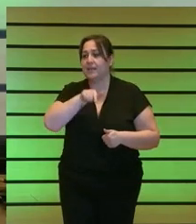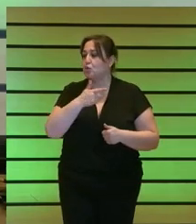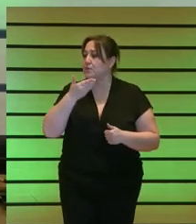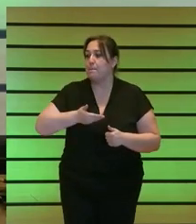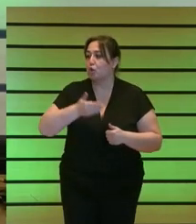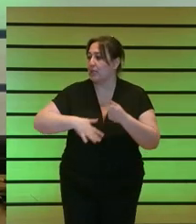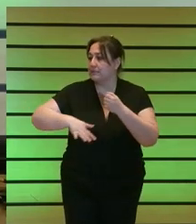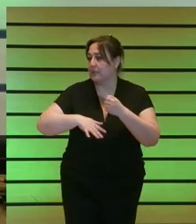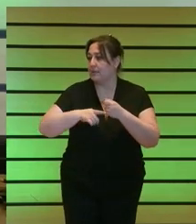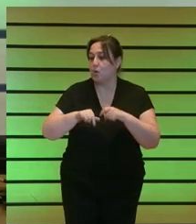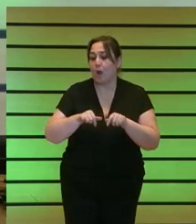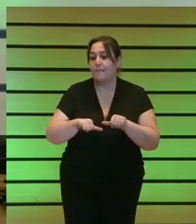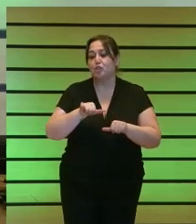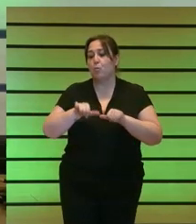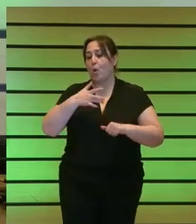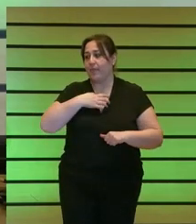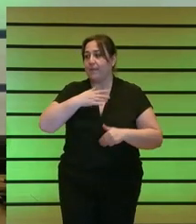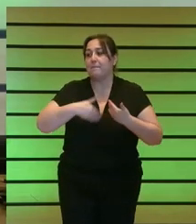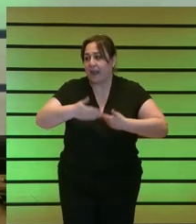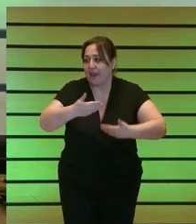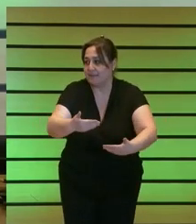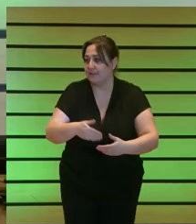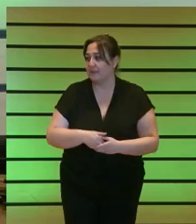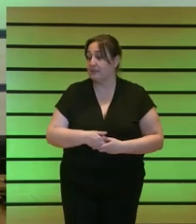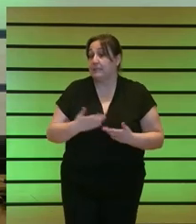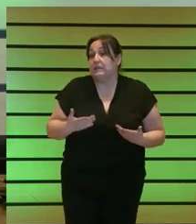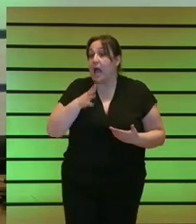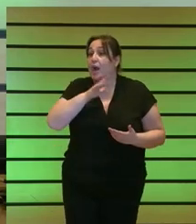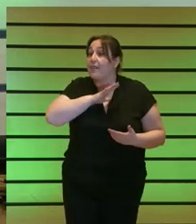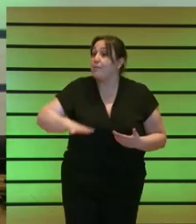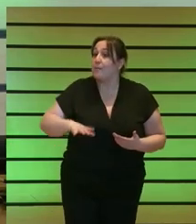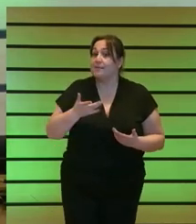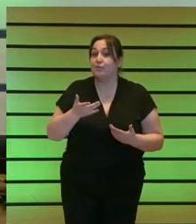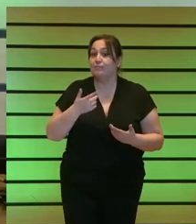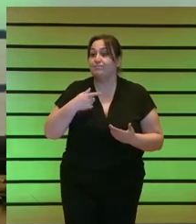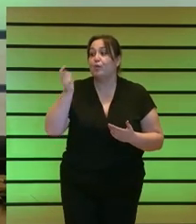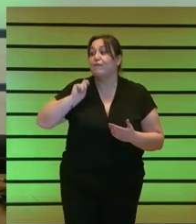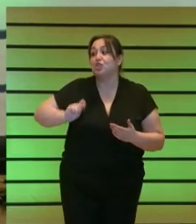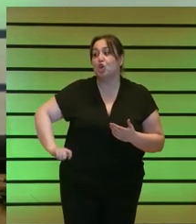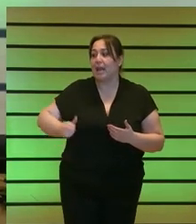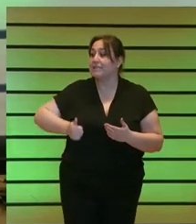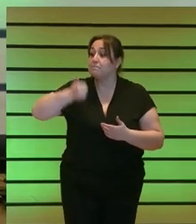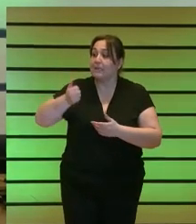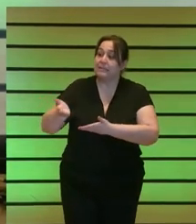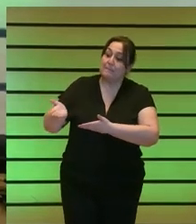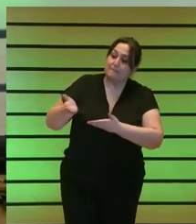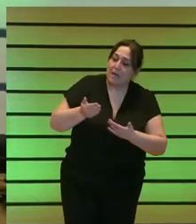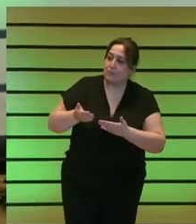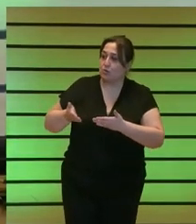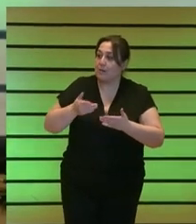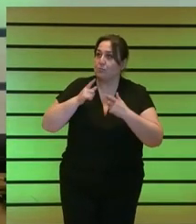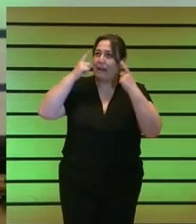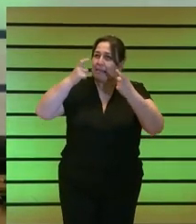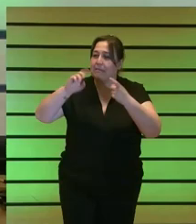imprescindible y no hay paso atrás pero bueno de momento somos Los profesionales los que más tiramos del carro de esa